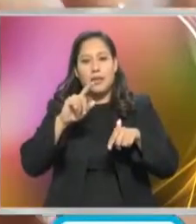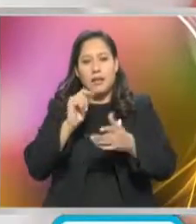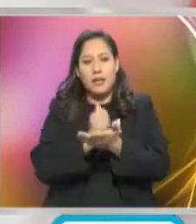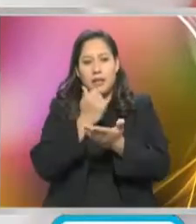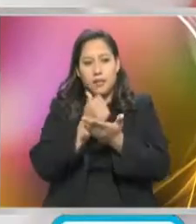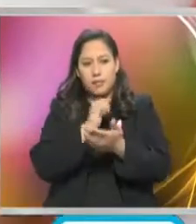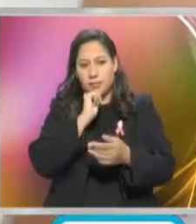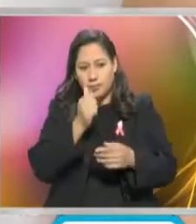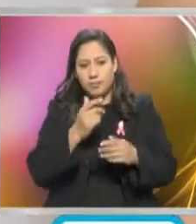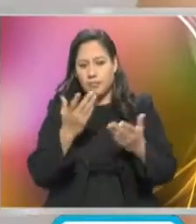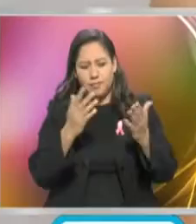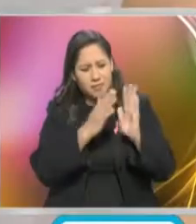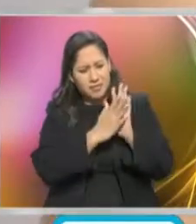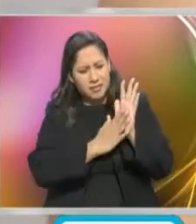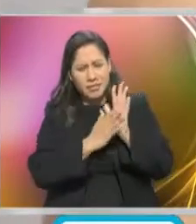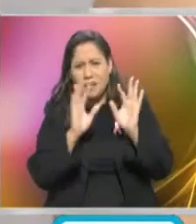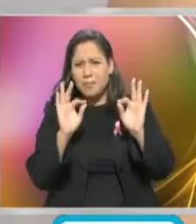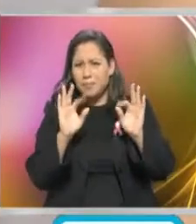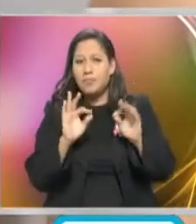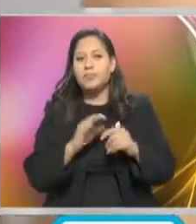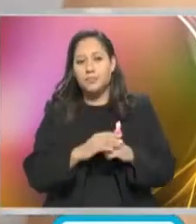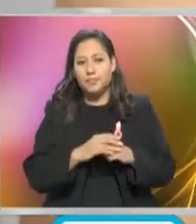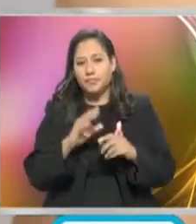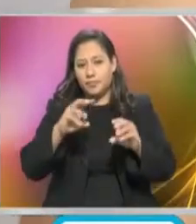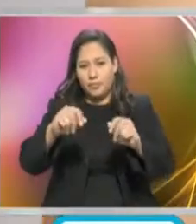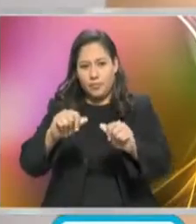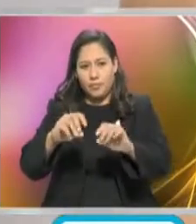el pegado trapito. ya. Sí, se va pegando todo. Juégate ahí un poquito.